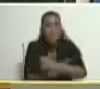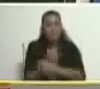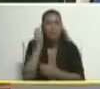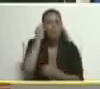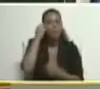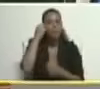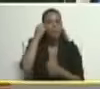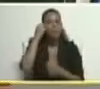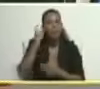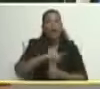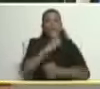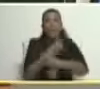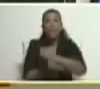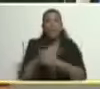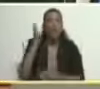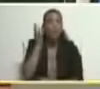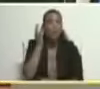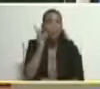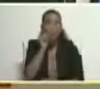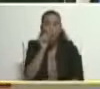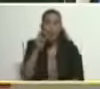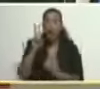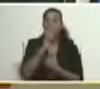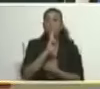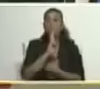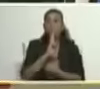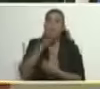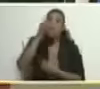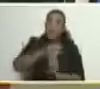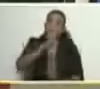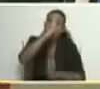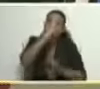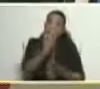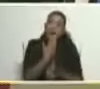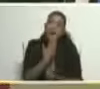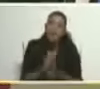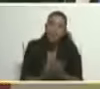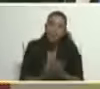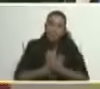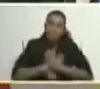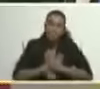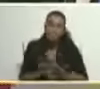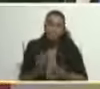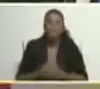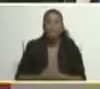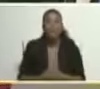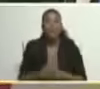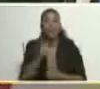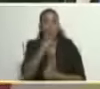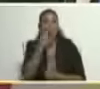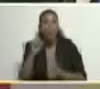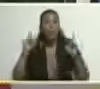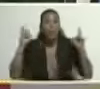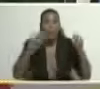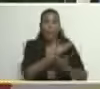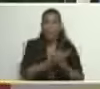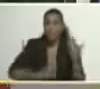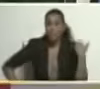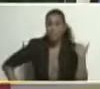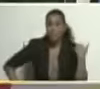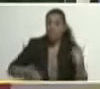una alianza de hermanos y hermanas a quien Honduras estará siempre eternamente agradecida. Y como dice nuestra